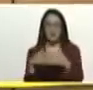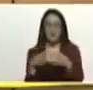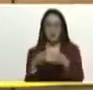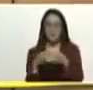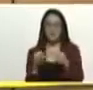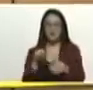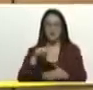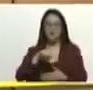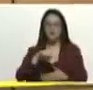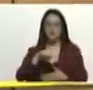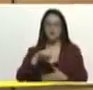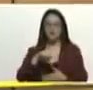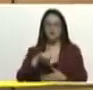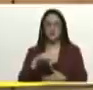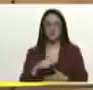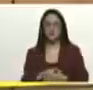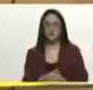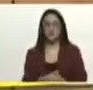Sur,